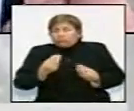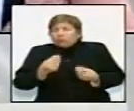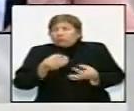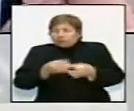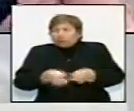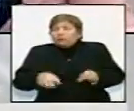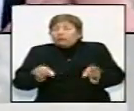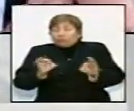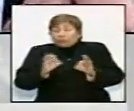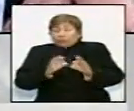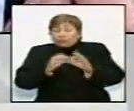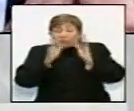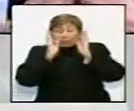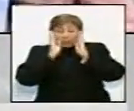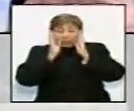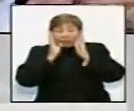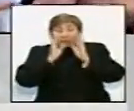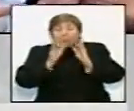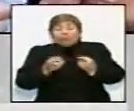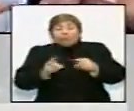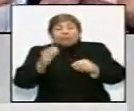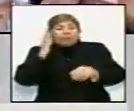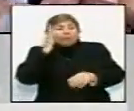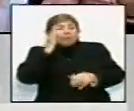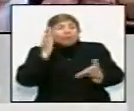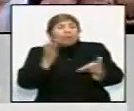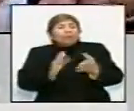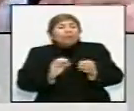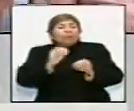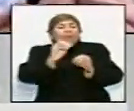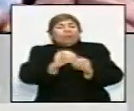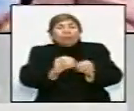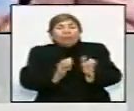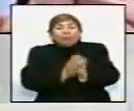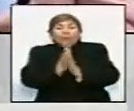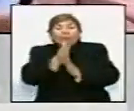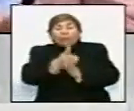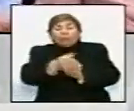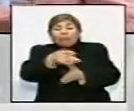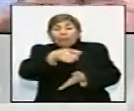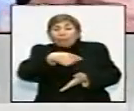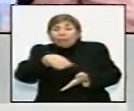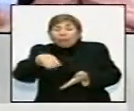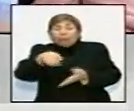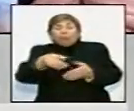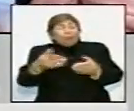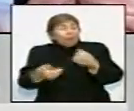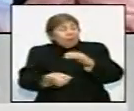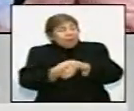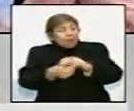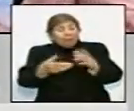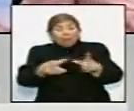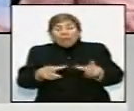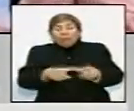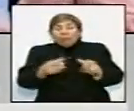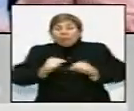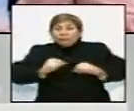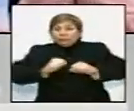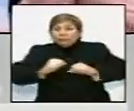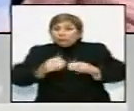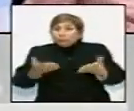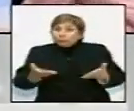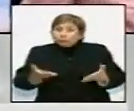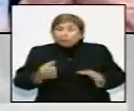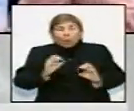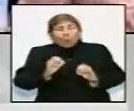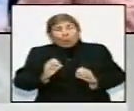importante, estar atentos, saber la ubicación donde debemos nosotros de refugiarnos en estos casos de sismo y